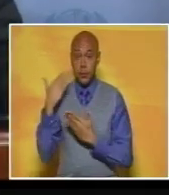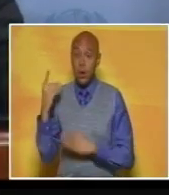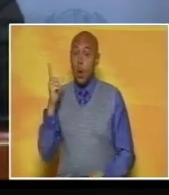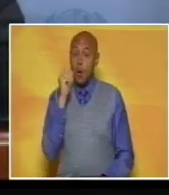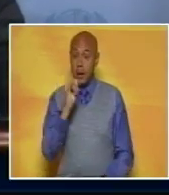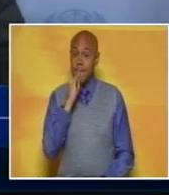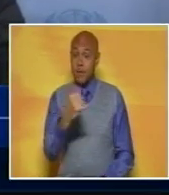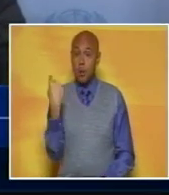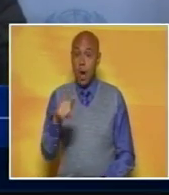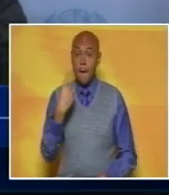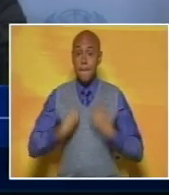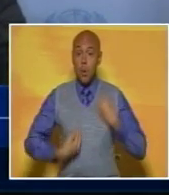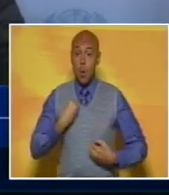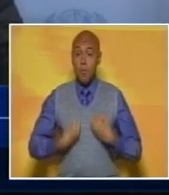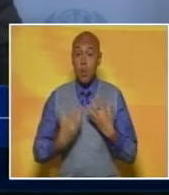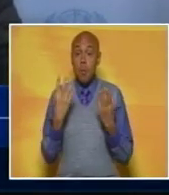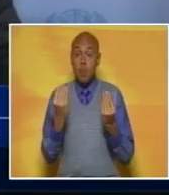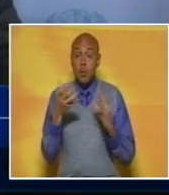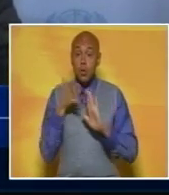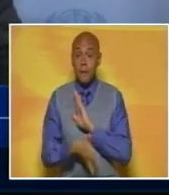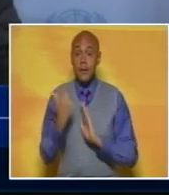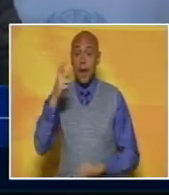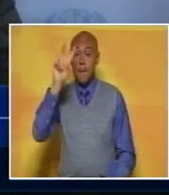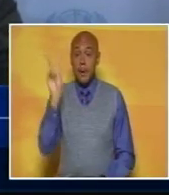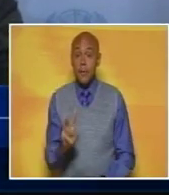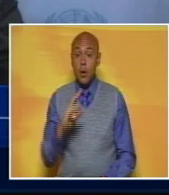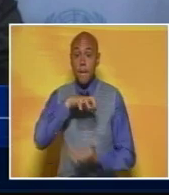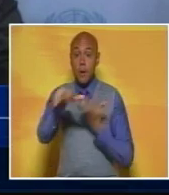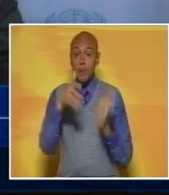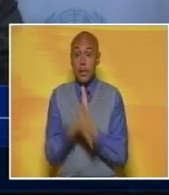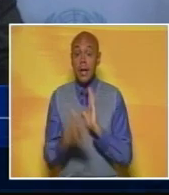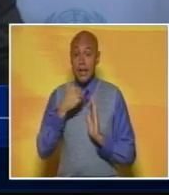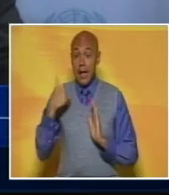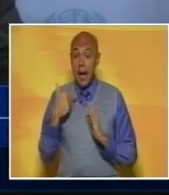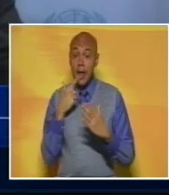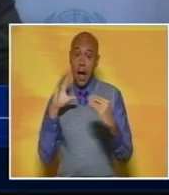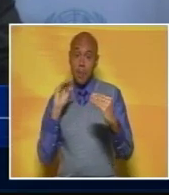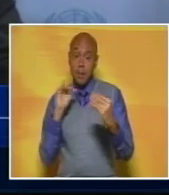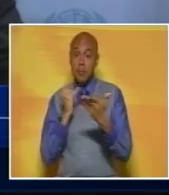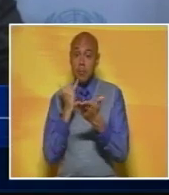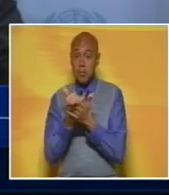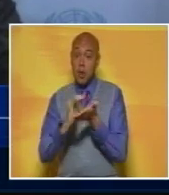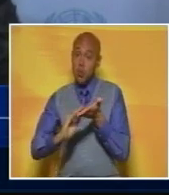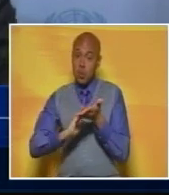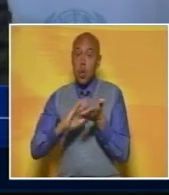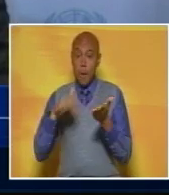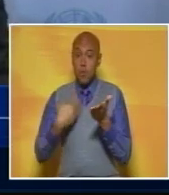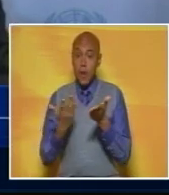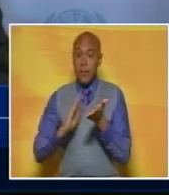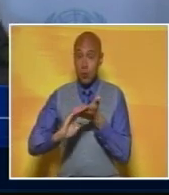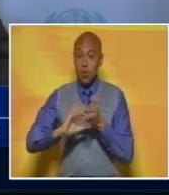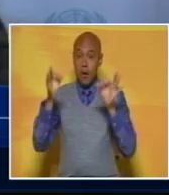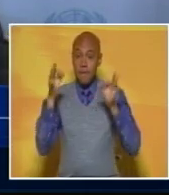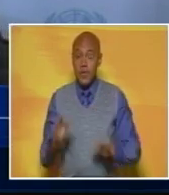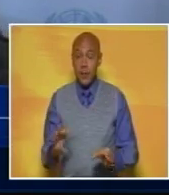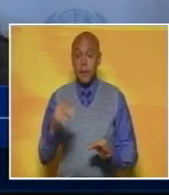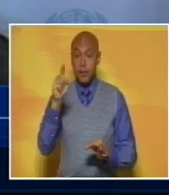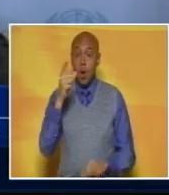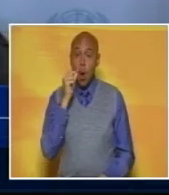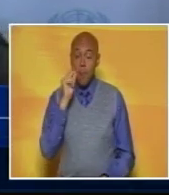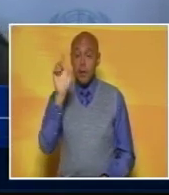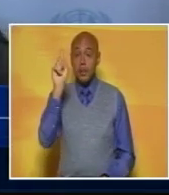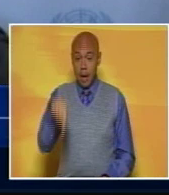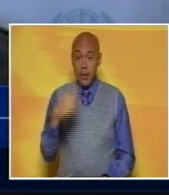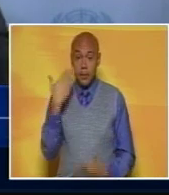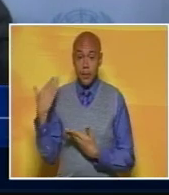que están muy preocupados por Venezuela e insistió en que un proceso de diálogo es la única forma de superar las dificultades. El jefe de Naciones